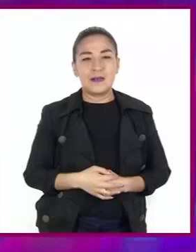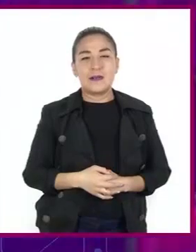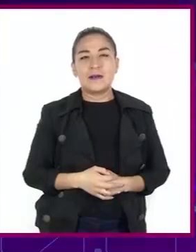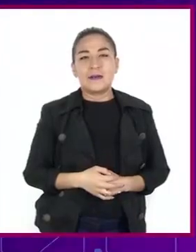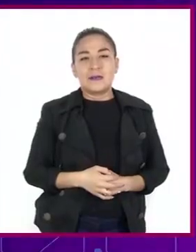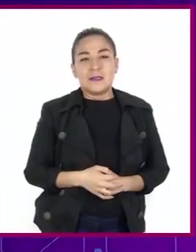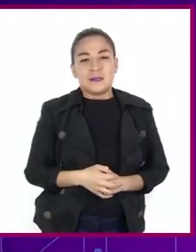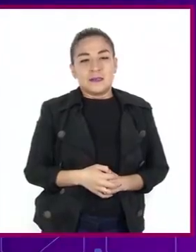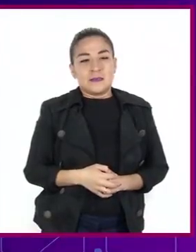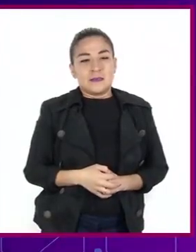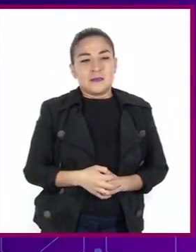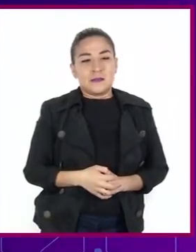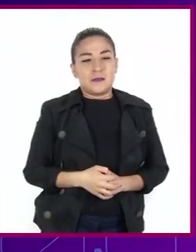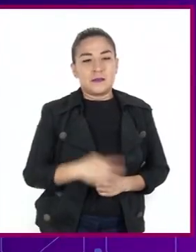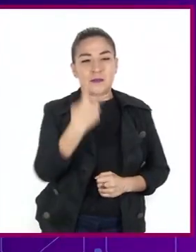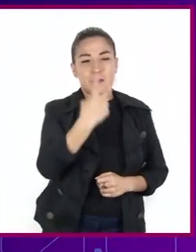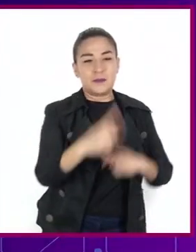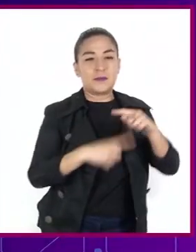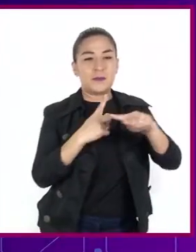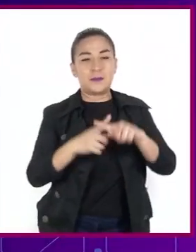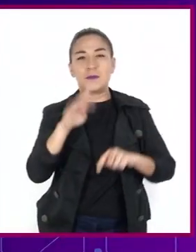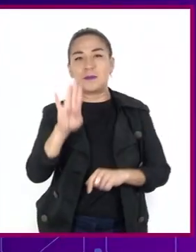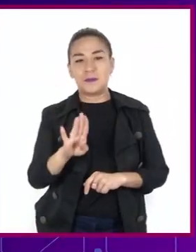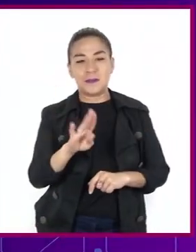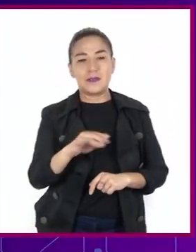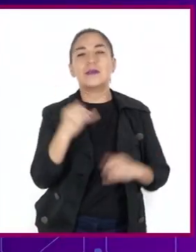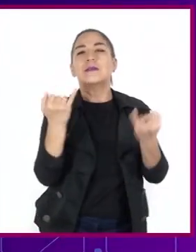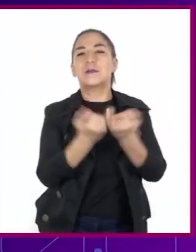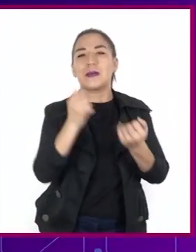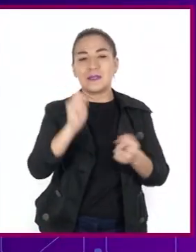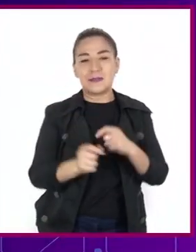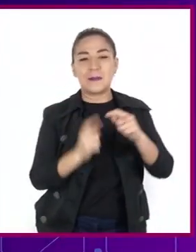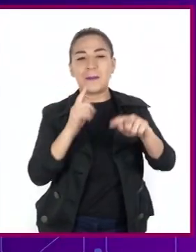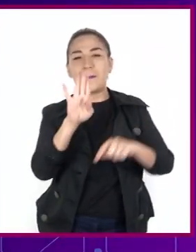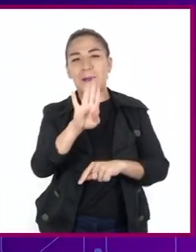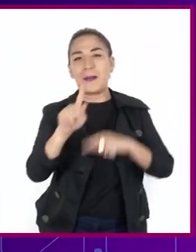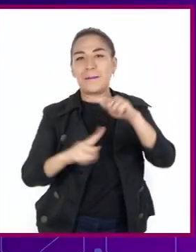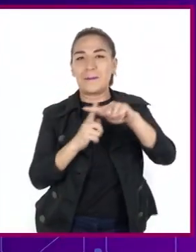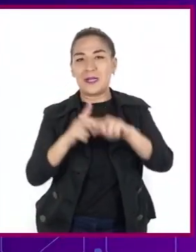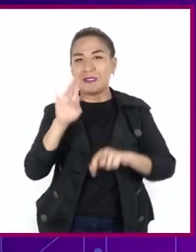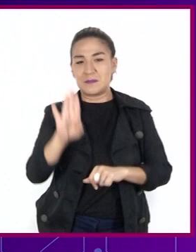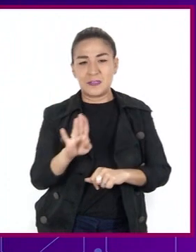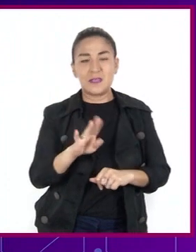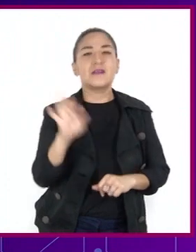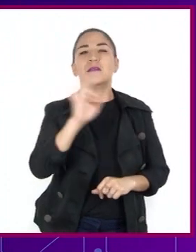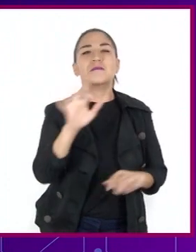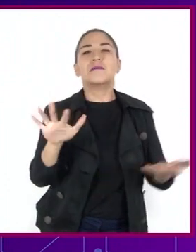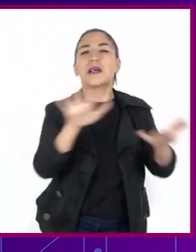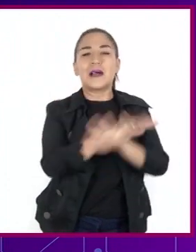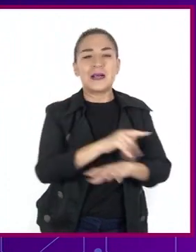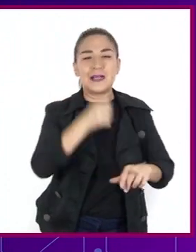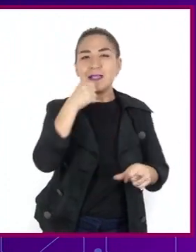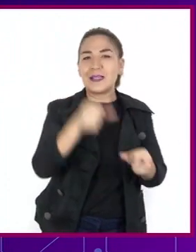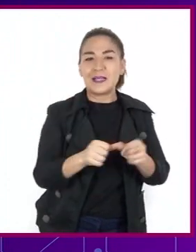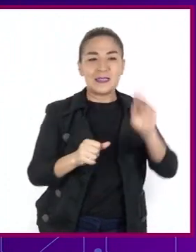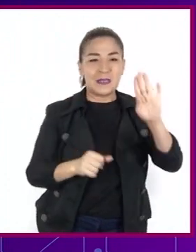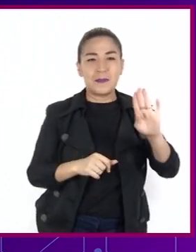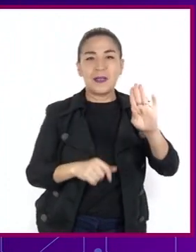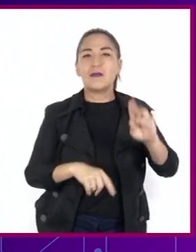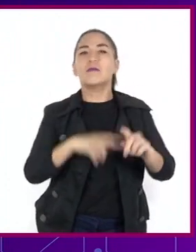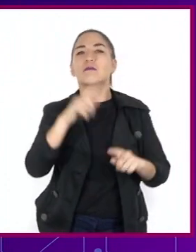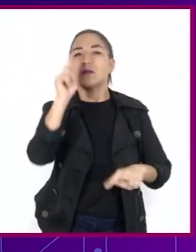ejemplo. 2 por b es igual a b más b. ¿Qué pasaría si cambiamos la letra b por el número